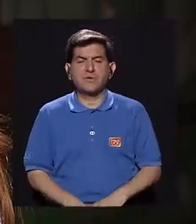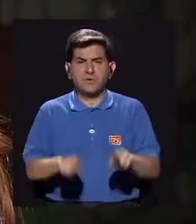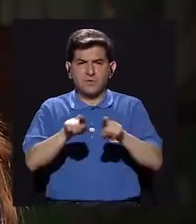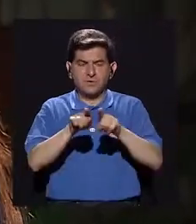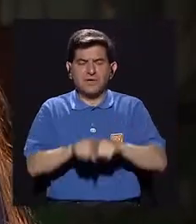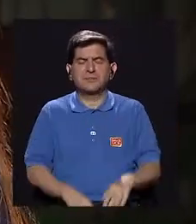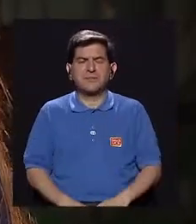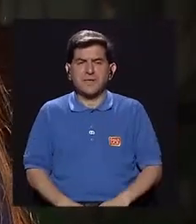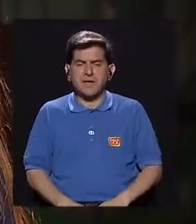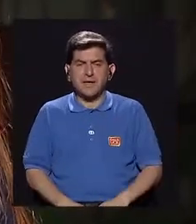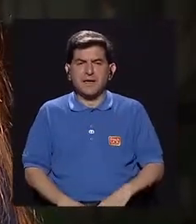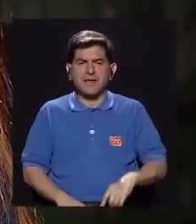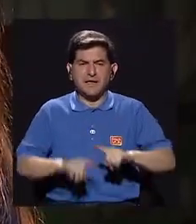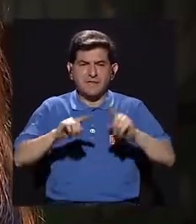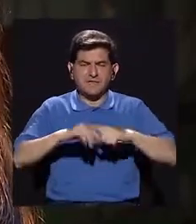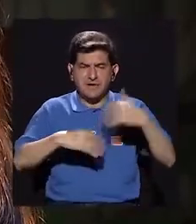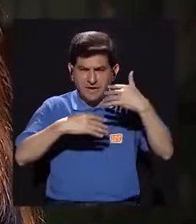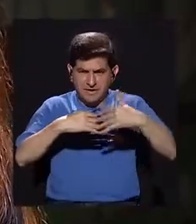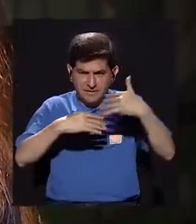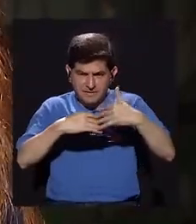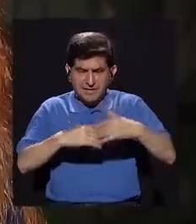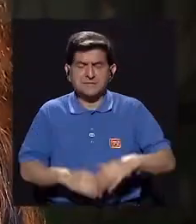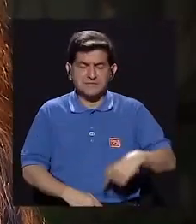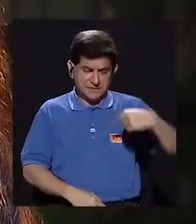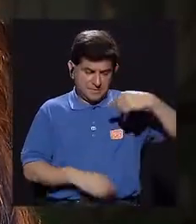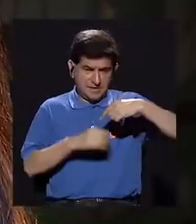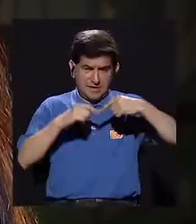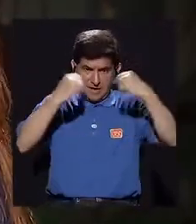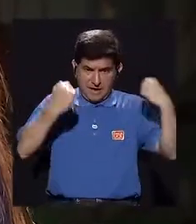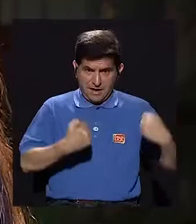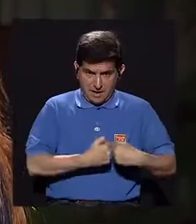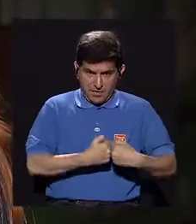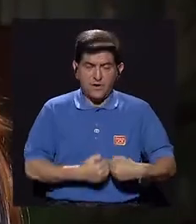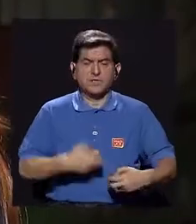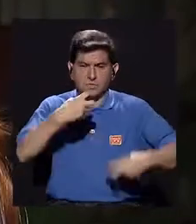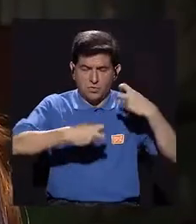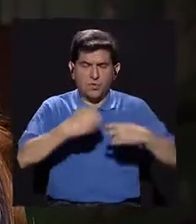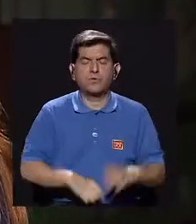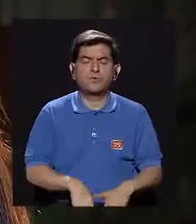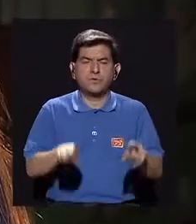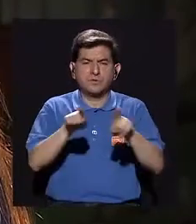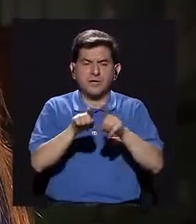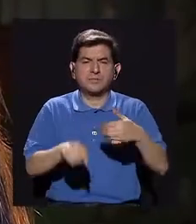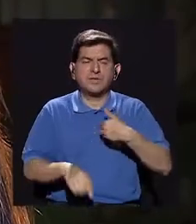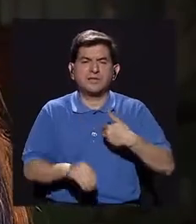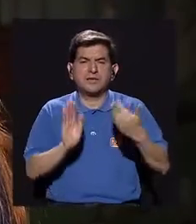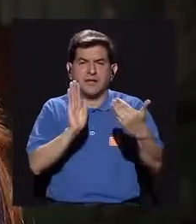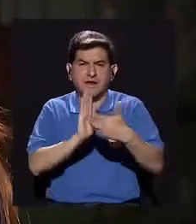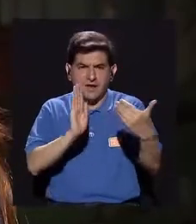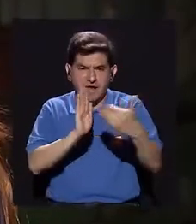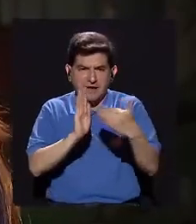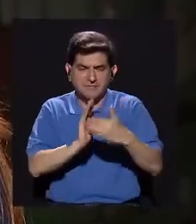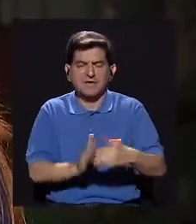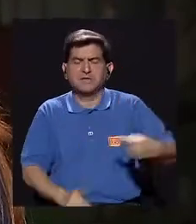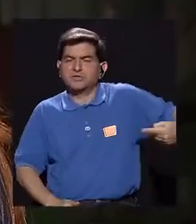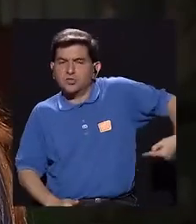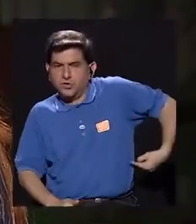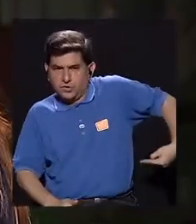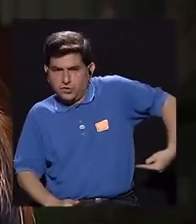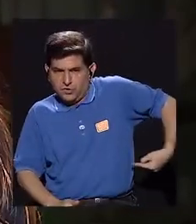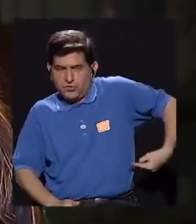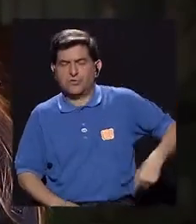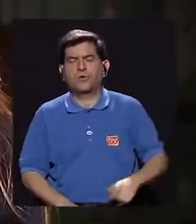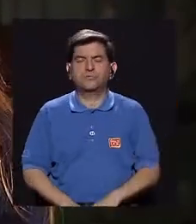de aterosclerosis. Pacientes donde también se asocia diabetes. Vamos a tener retinopatía, vamos a tener daño en el